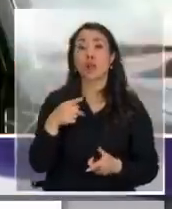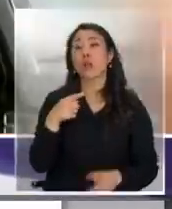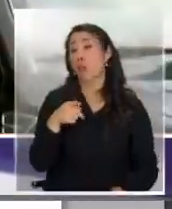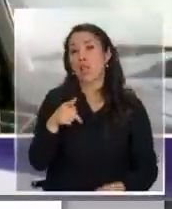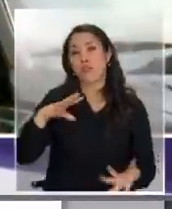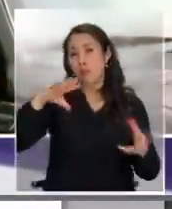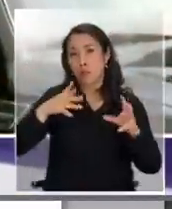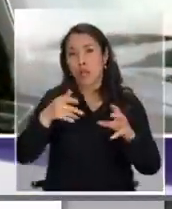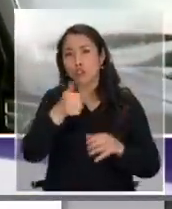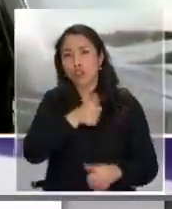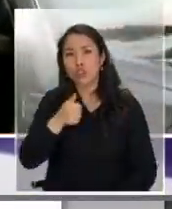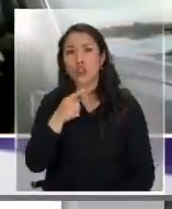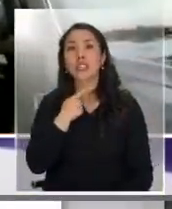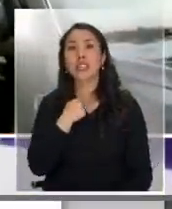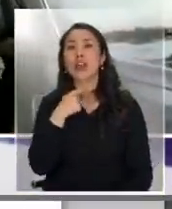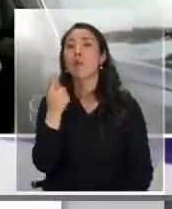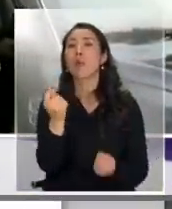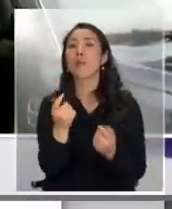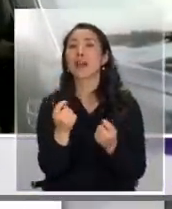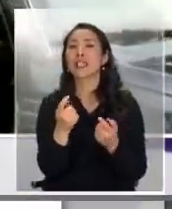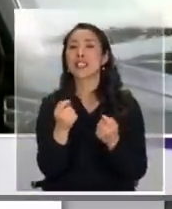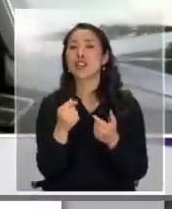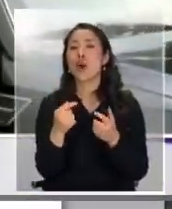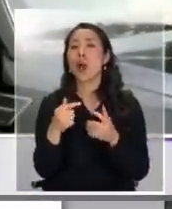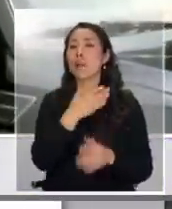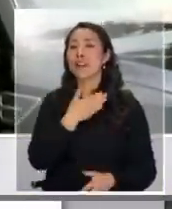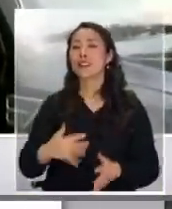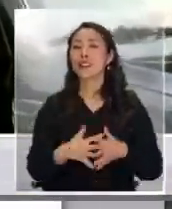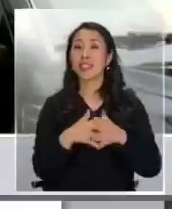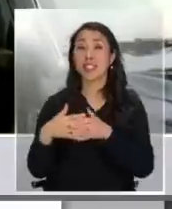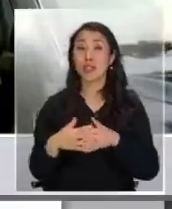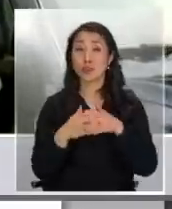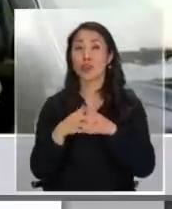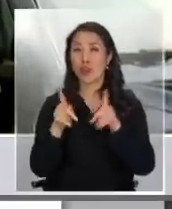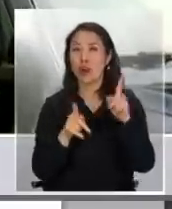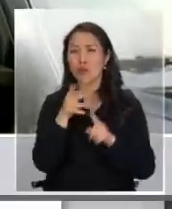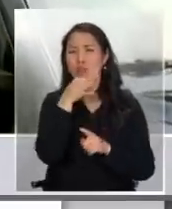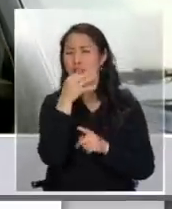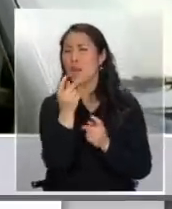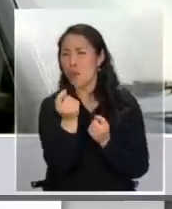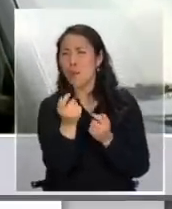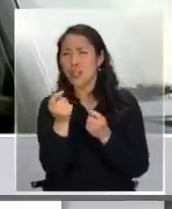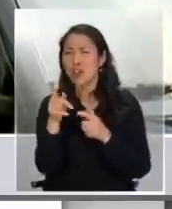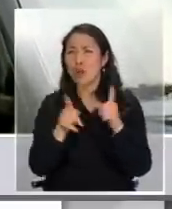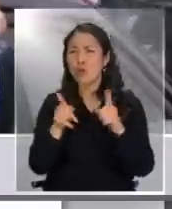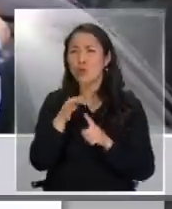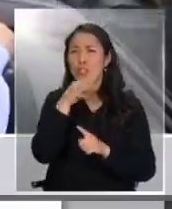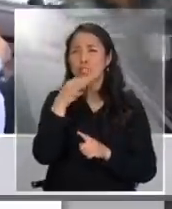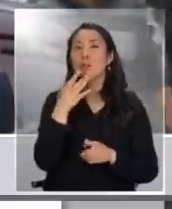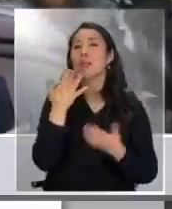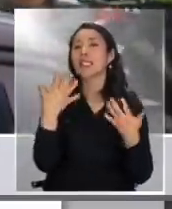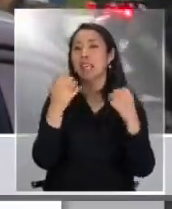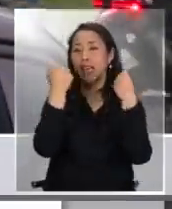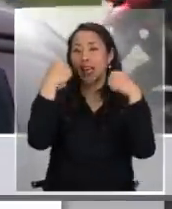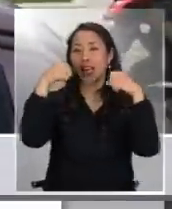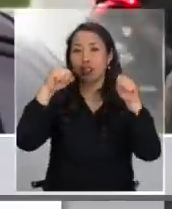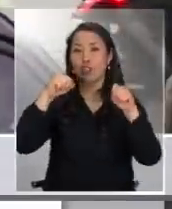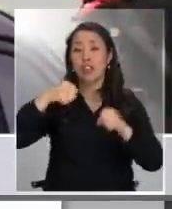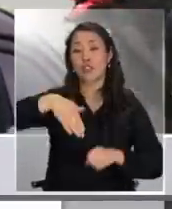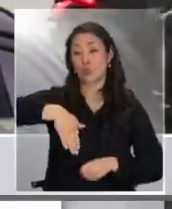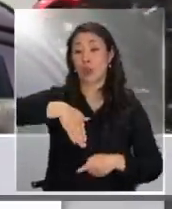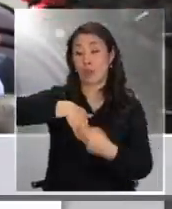El Trump brasilero, The Brazilian Trump, han publicado algunos medios como el gran ganador en el gigante